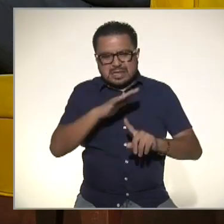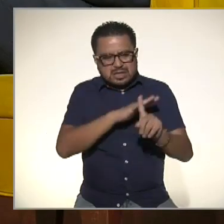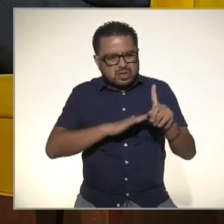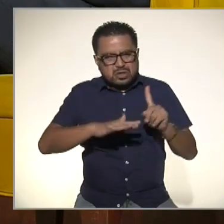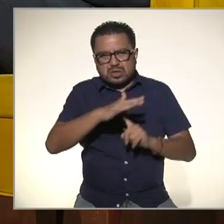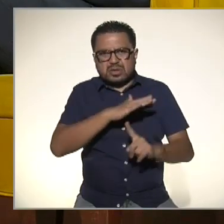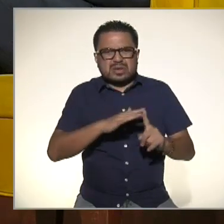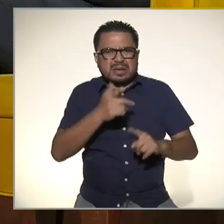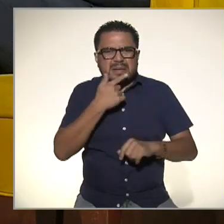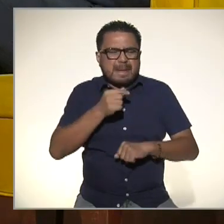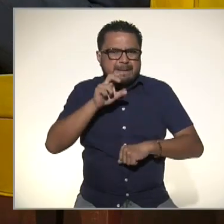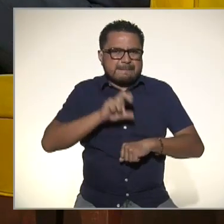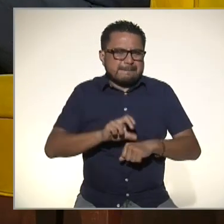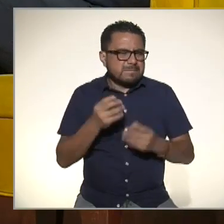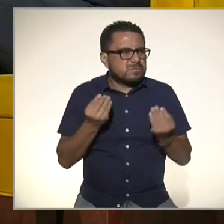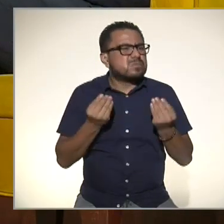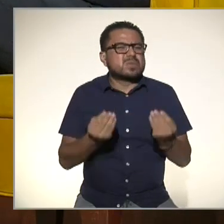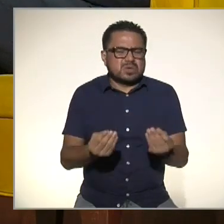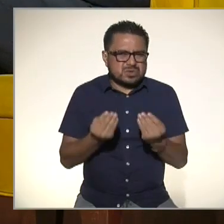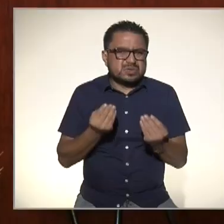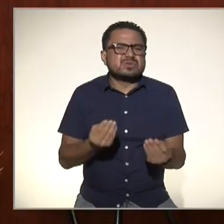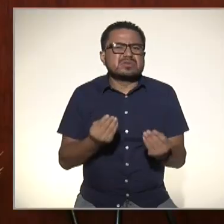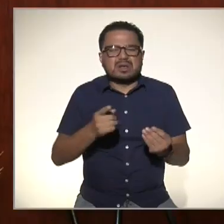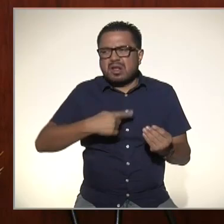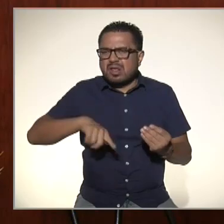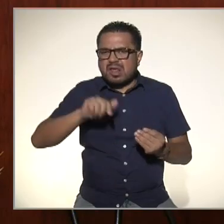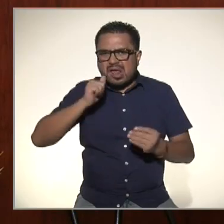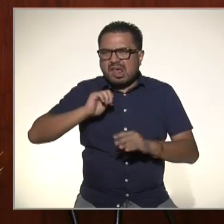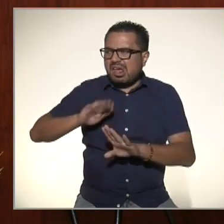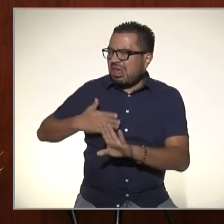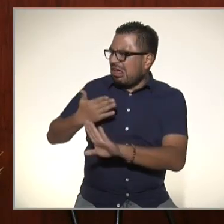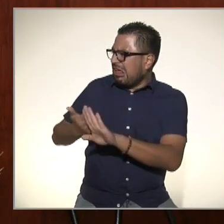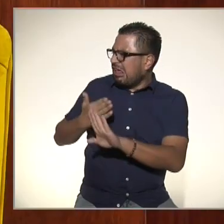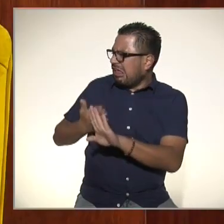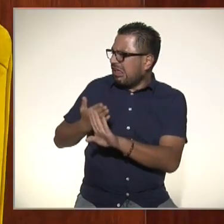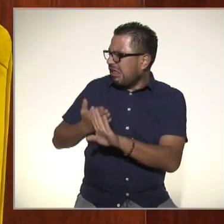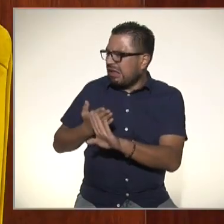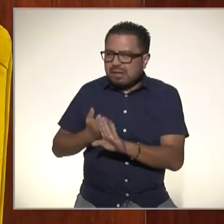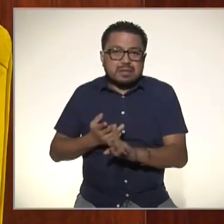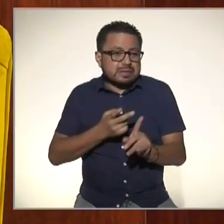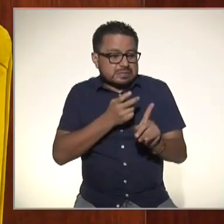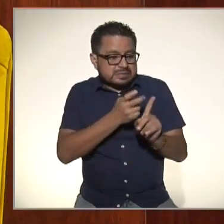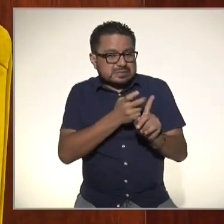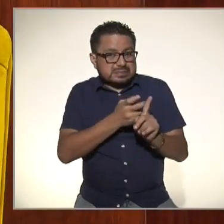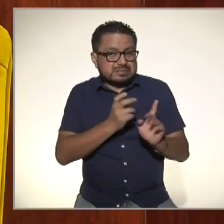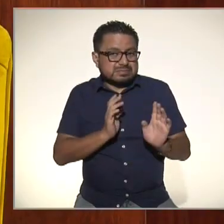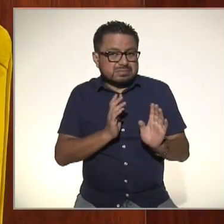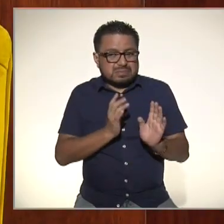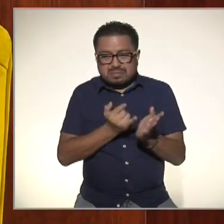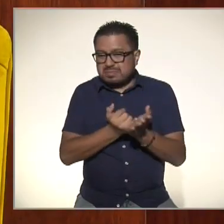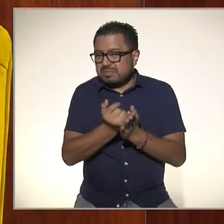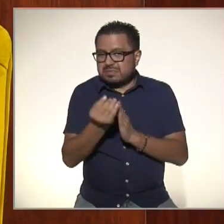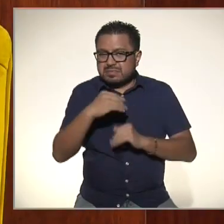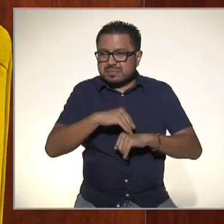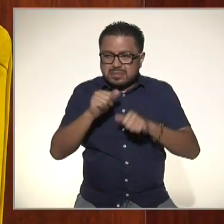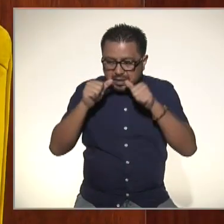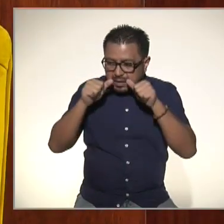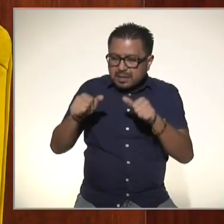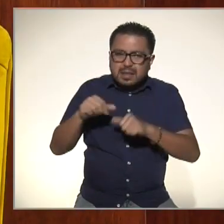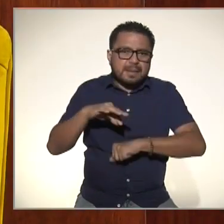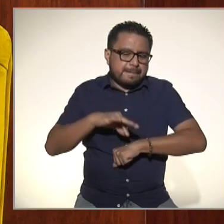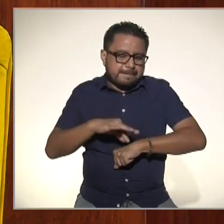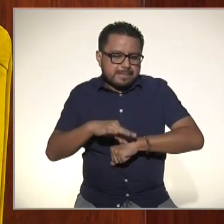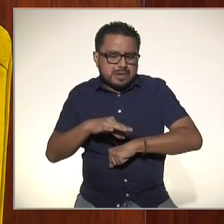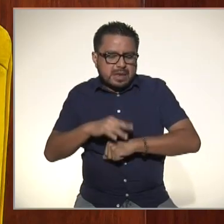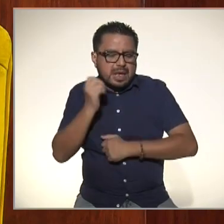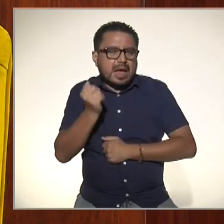contexto bien machista que todavía estigmatiza muchísimo esa puesta, digamos, ¿no?, en la atención médica